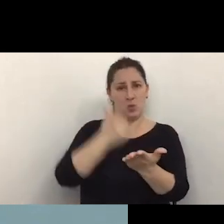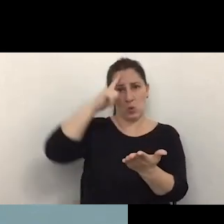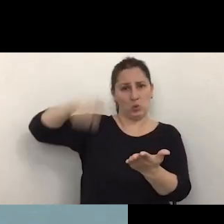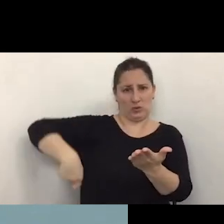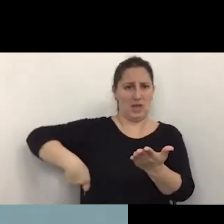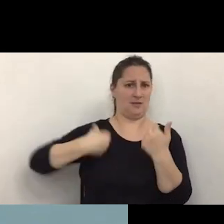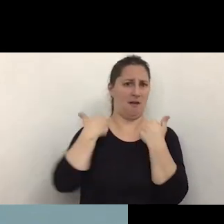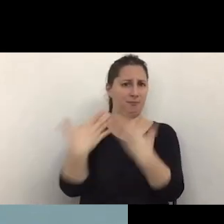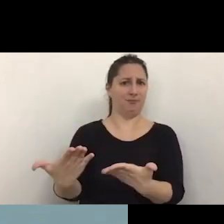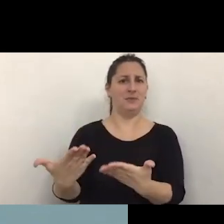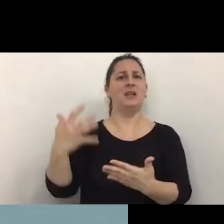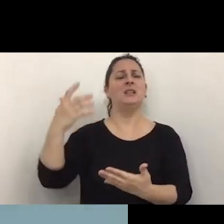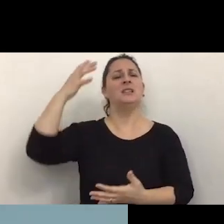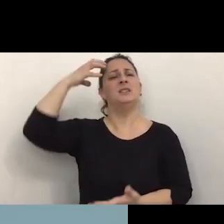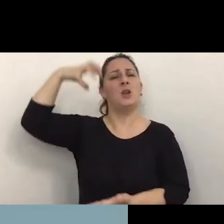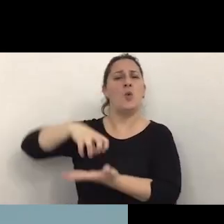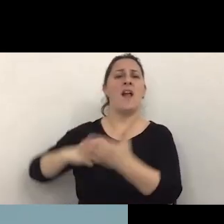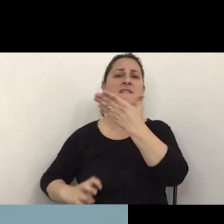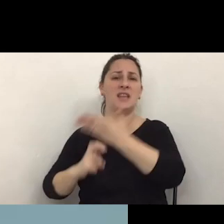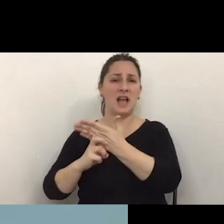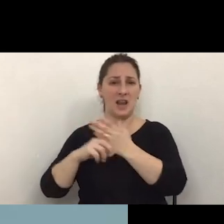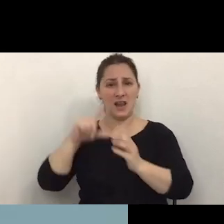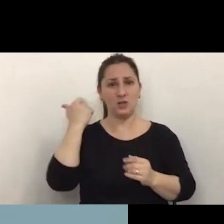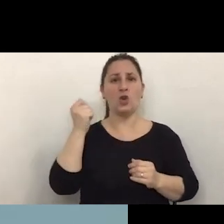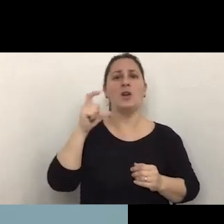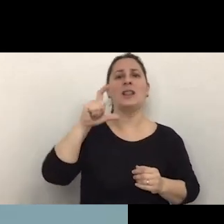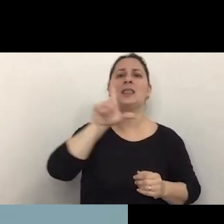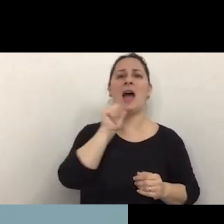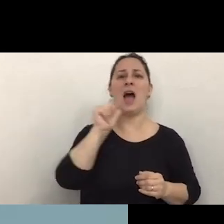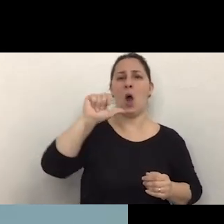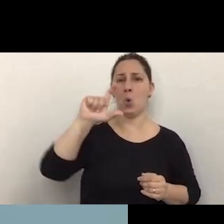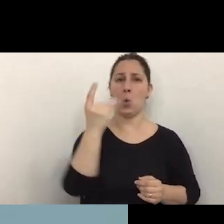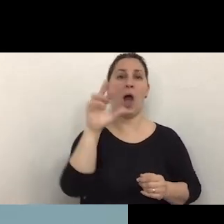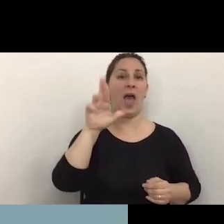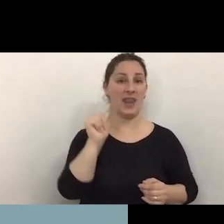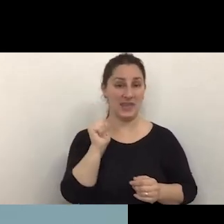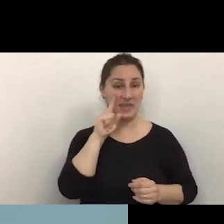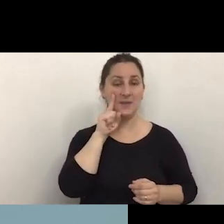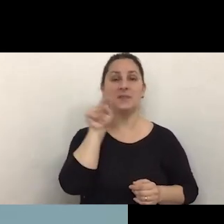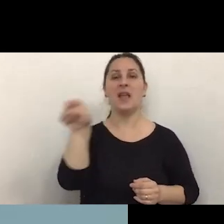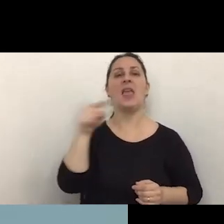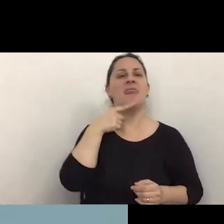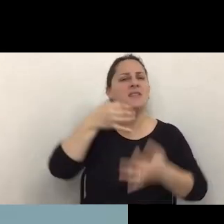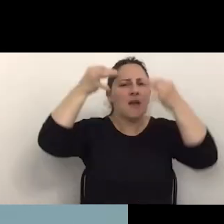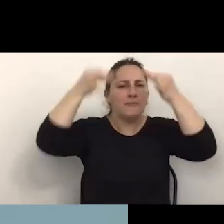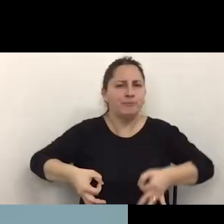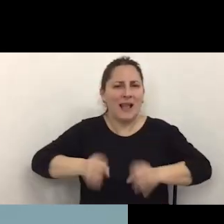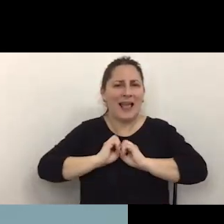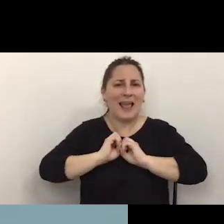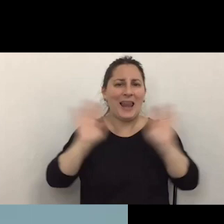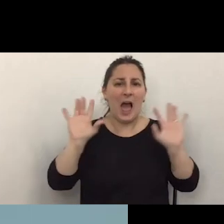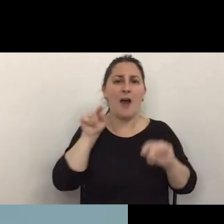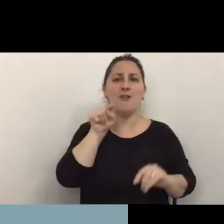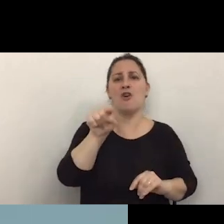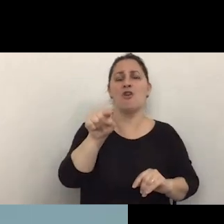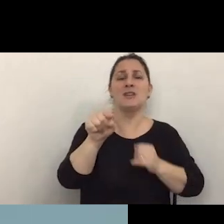del Tribunal Fiscal de la Nación, que es Cochería Tacuarí, en el cual se estableció expresamente que en el caso